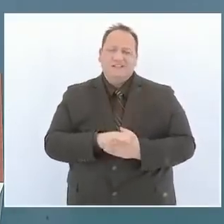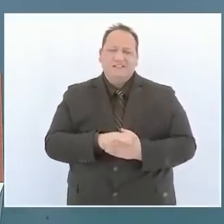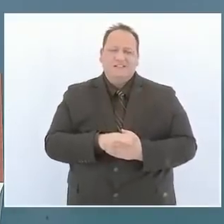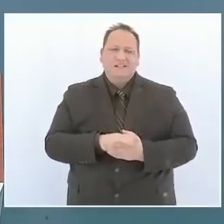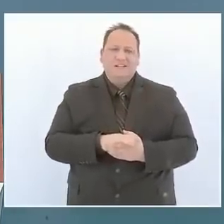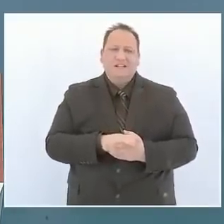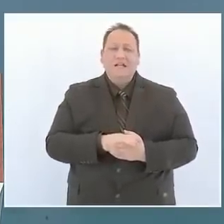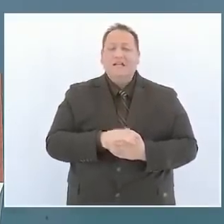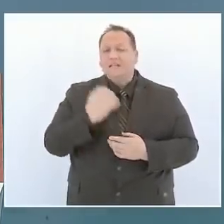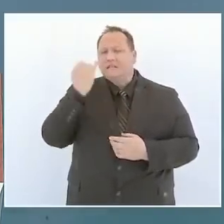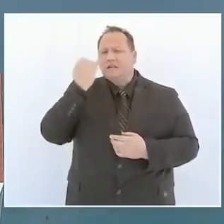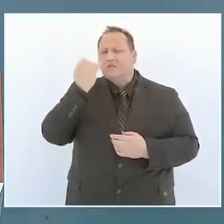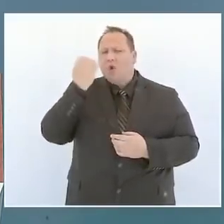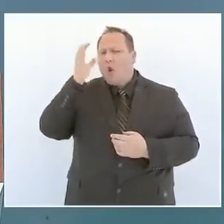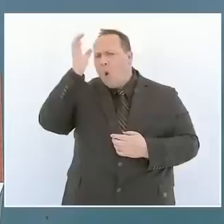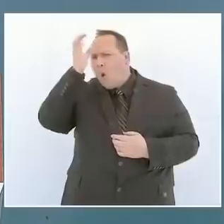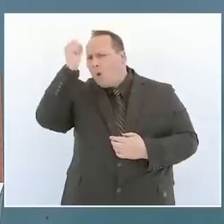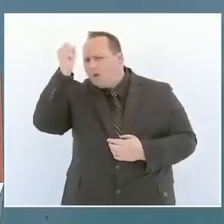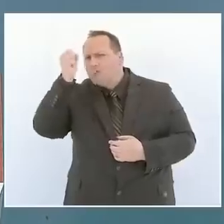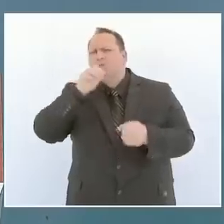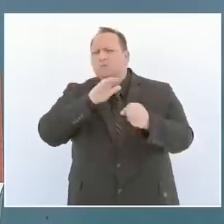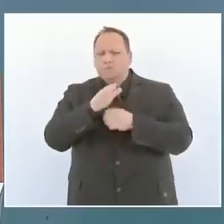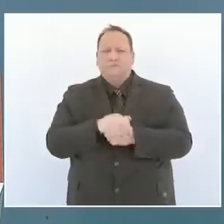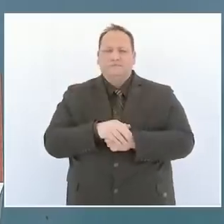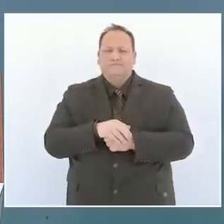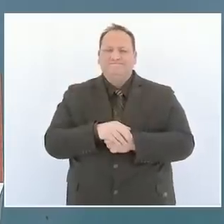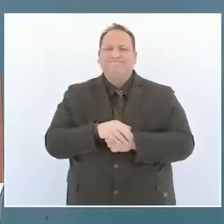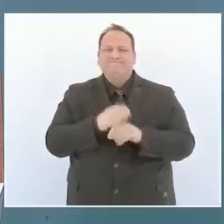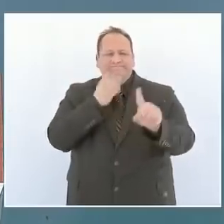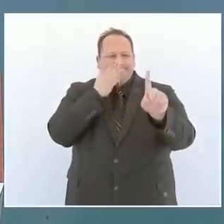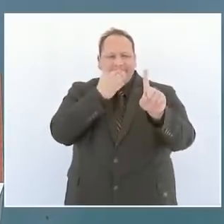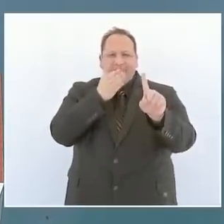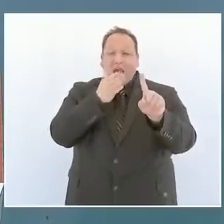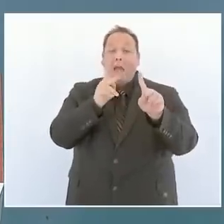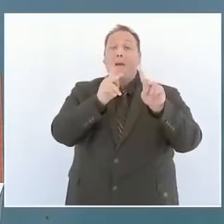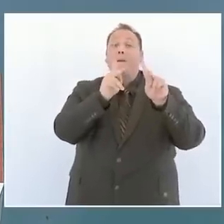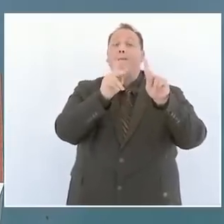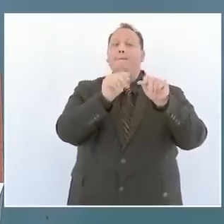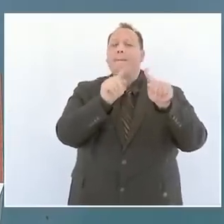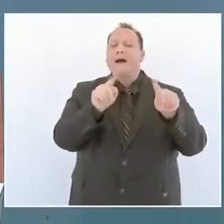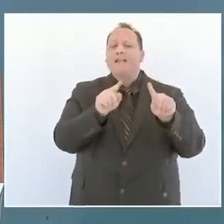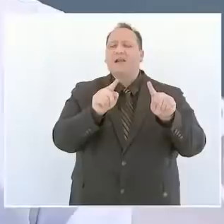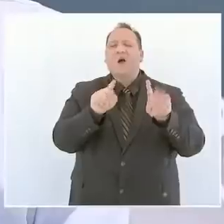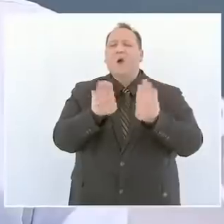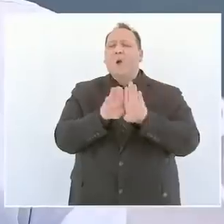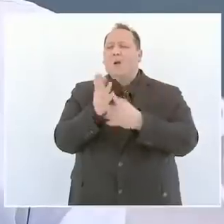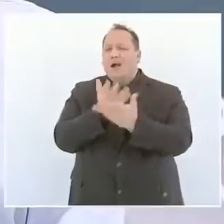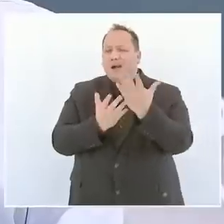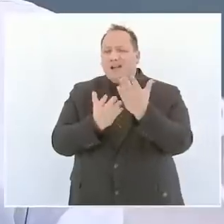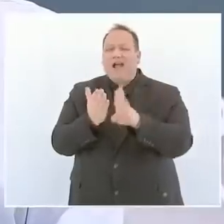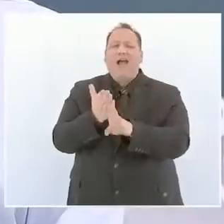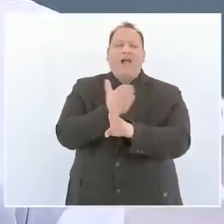el criterio de que la paz es fruto de la justicia.